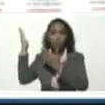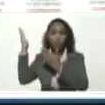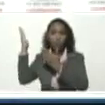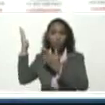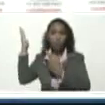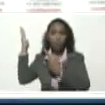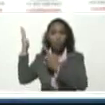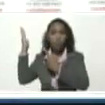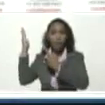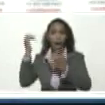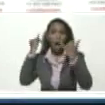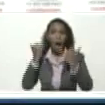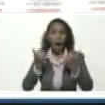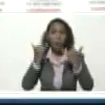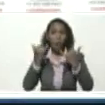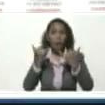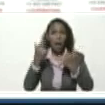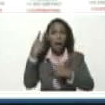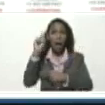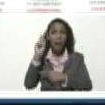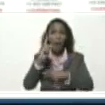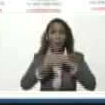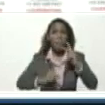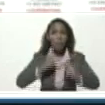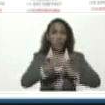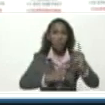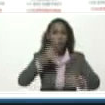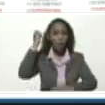que actualmente están en proceso de juicio.